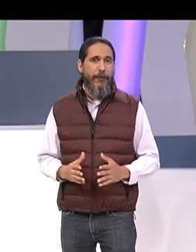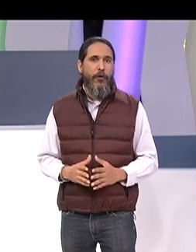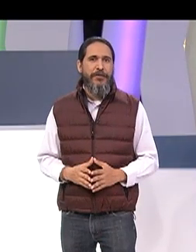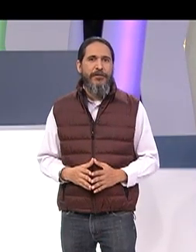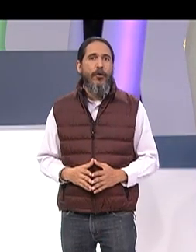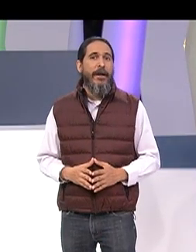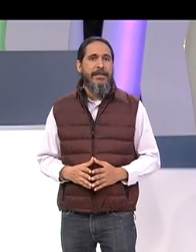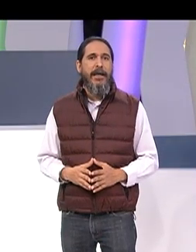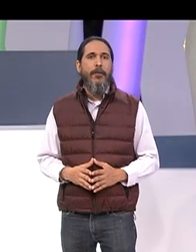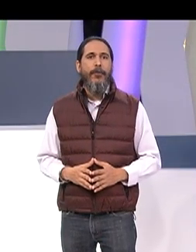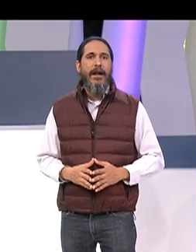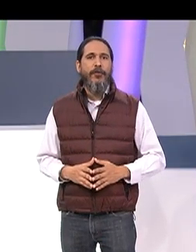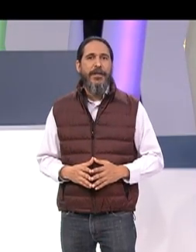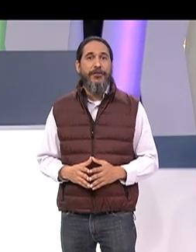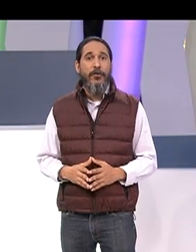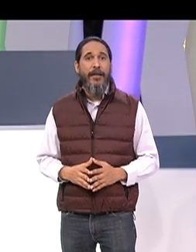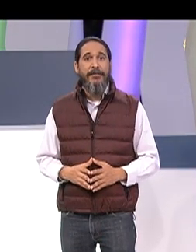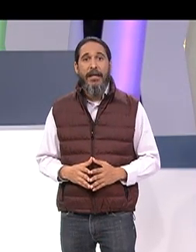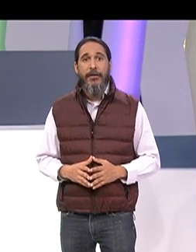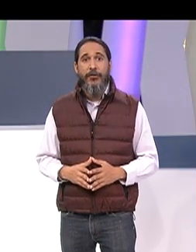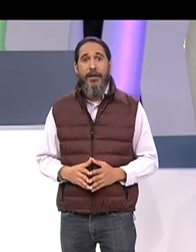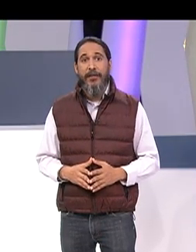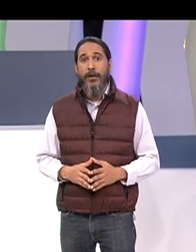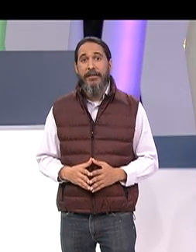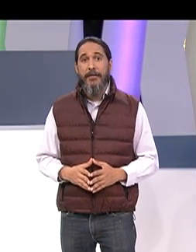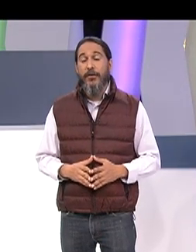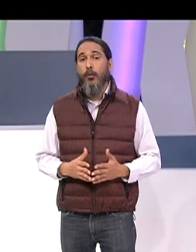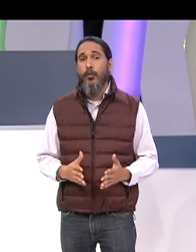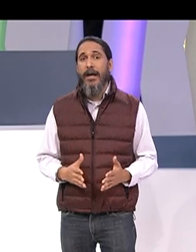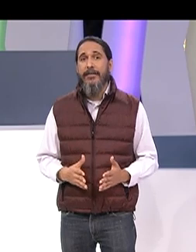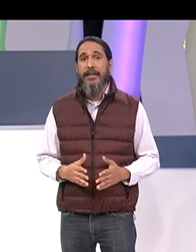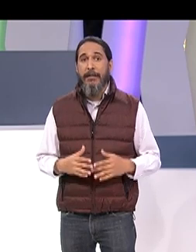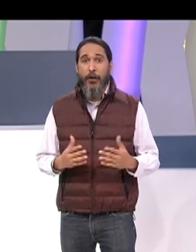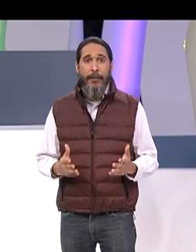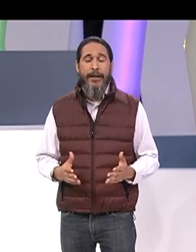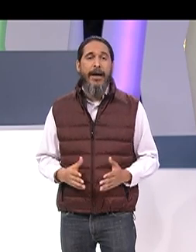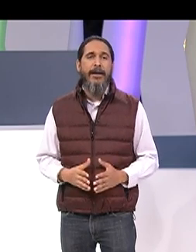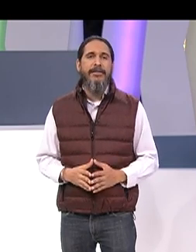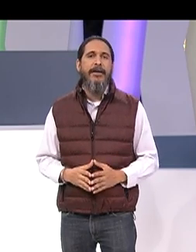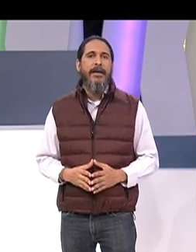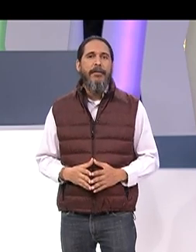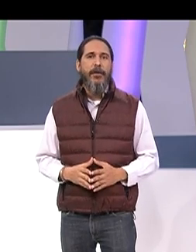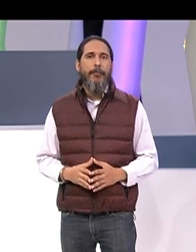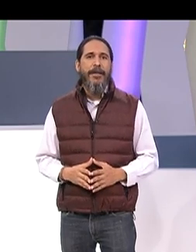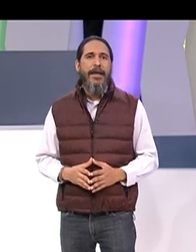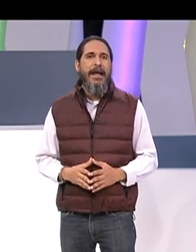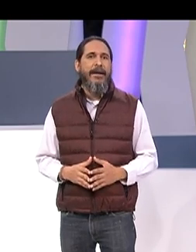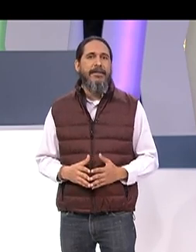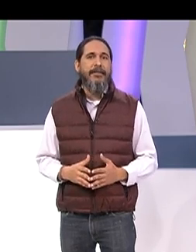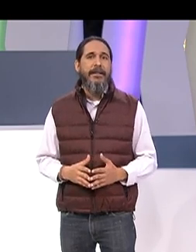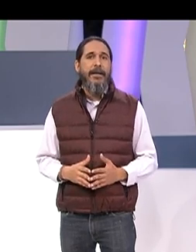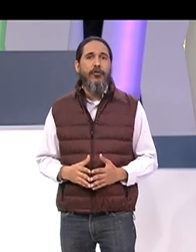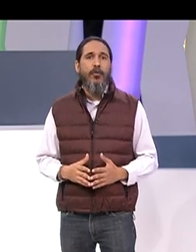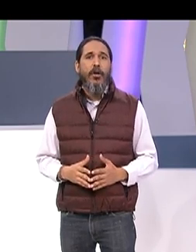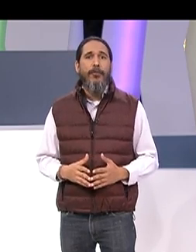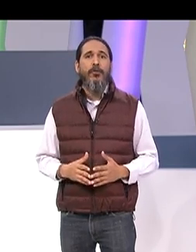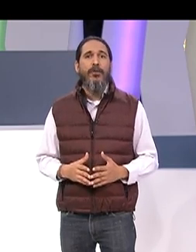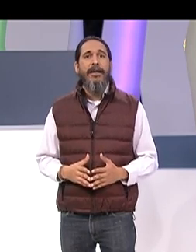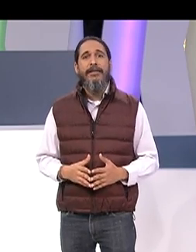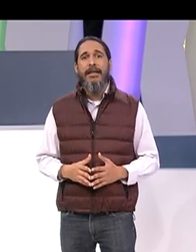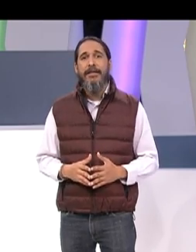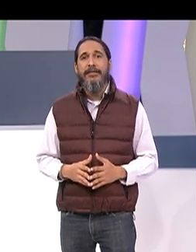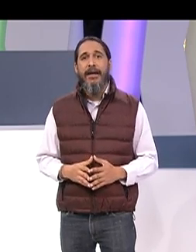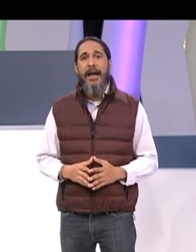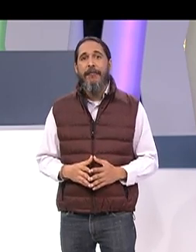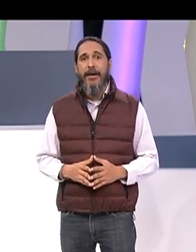TV Morfosis, organizado por la Asociación de las Televisiones Educativas y Culturales Iberoamericanas, mi compañera Ana Cristina tuvo la